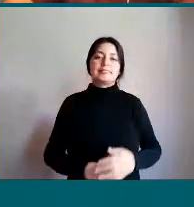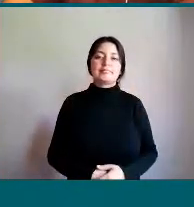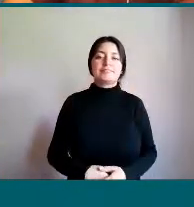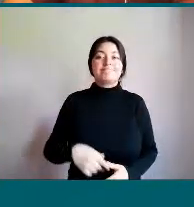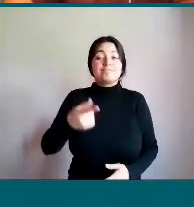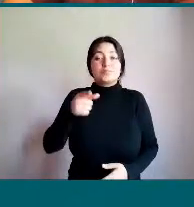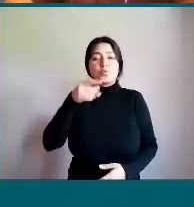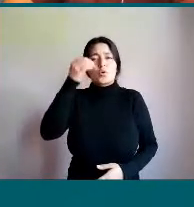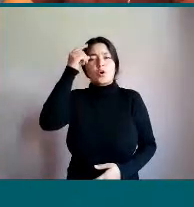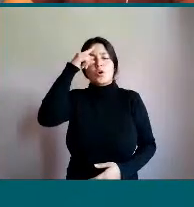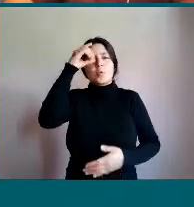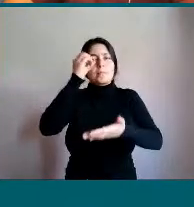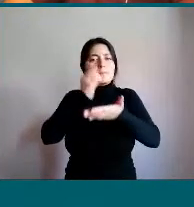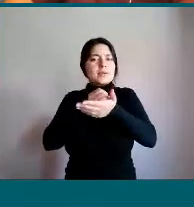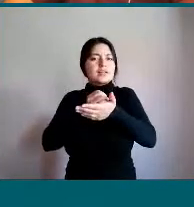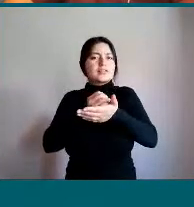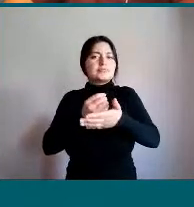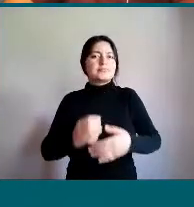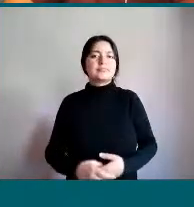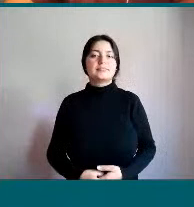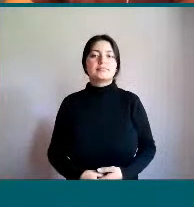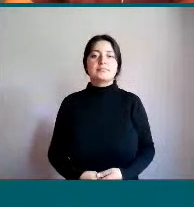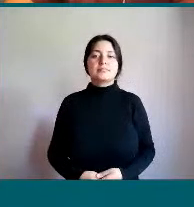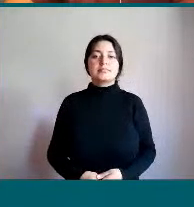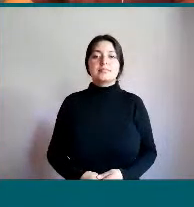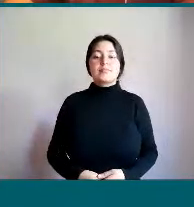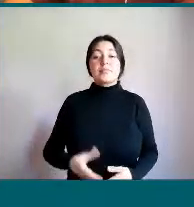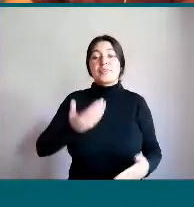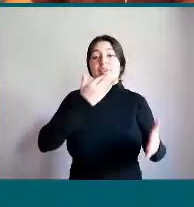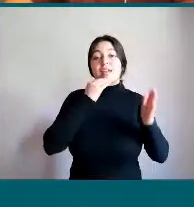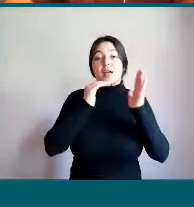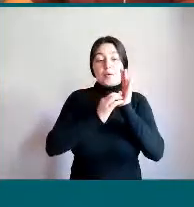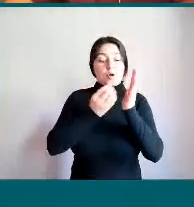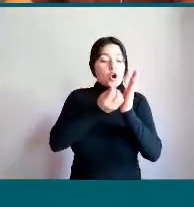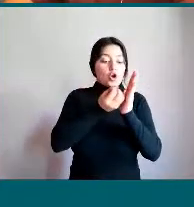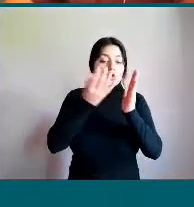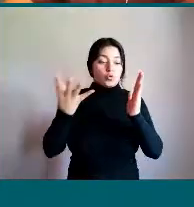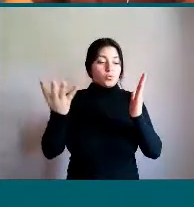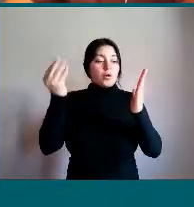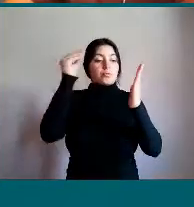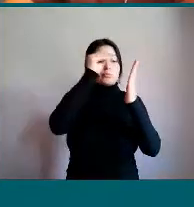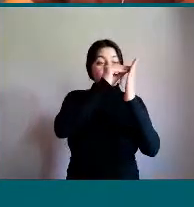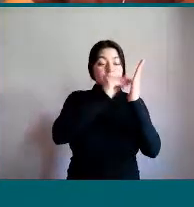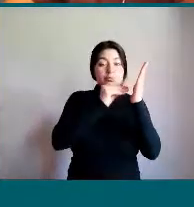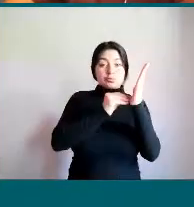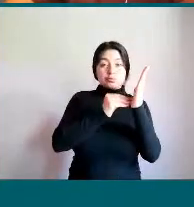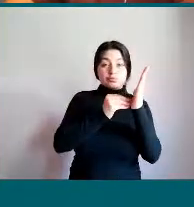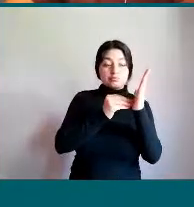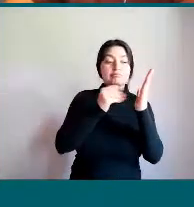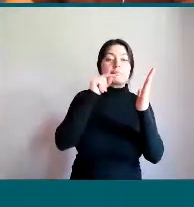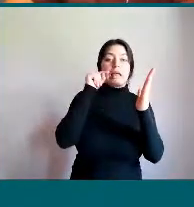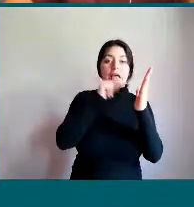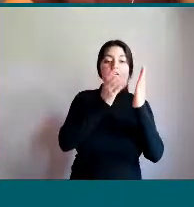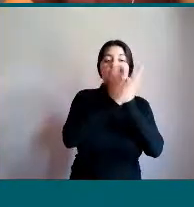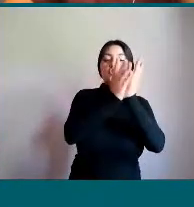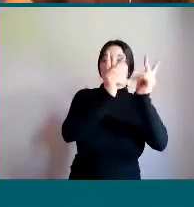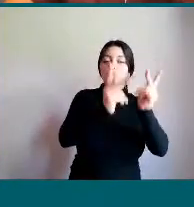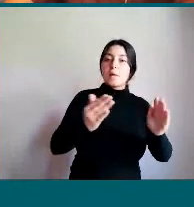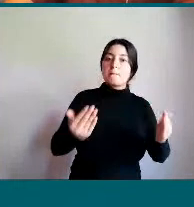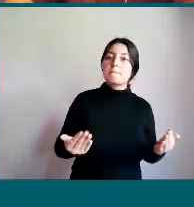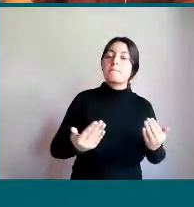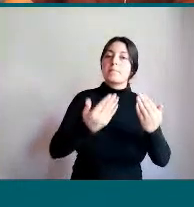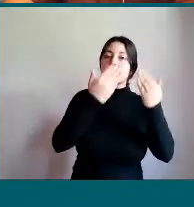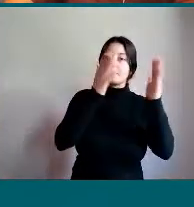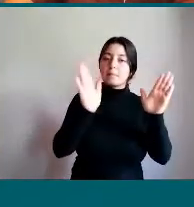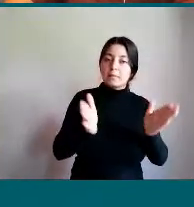mientras el número aporte valor a la evaluación, es decir, también aporte una información cualitativa de la calidad y no